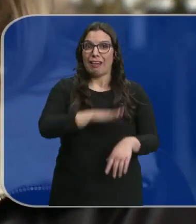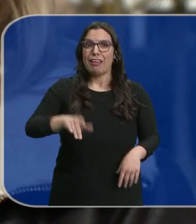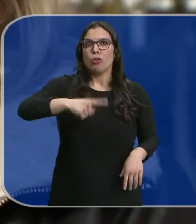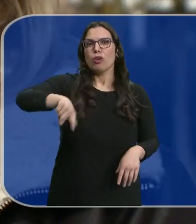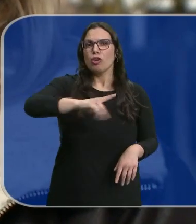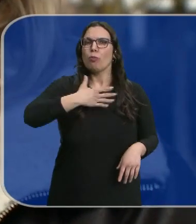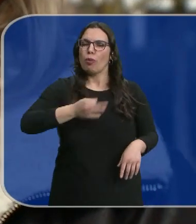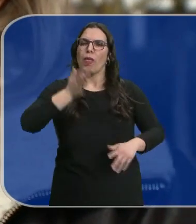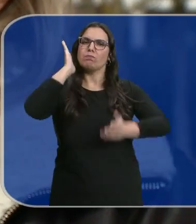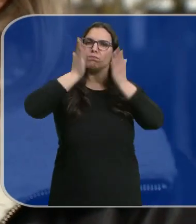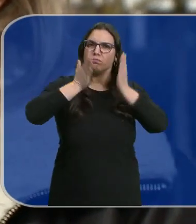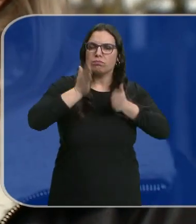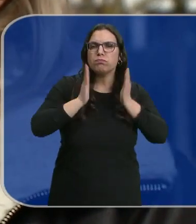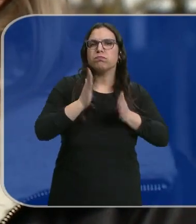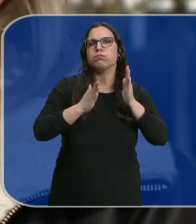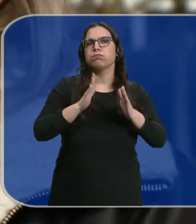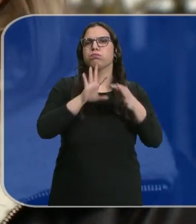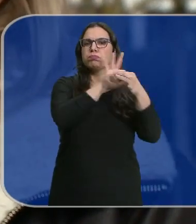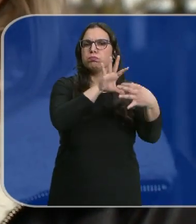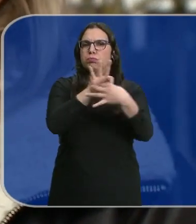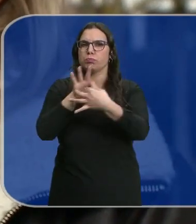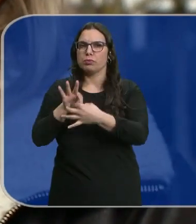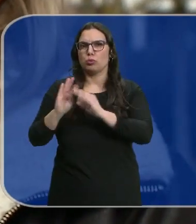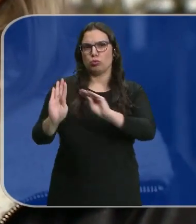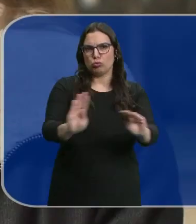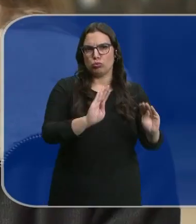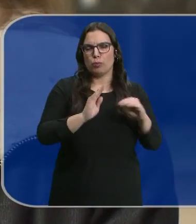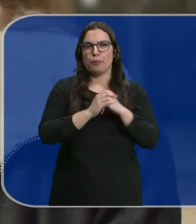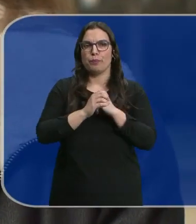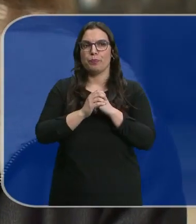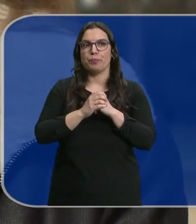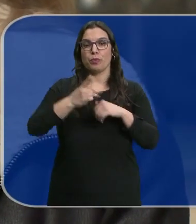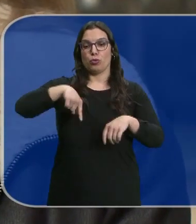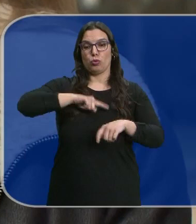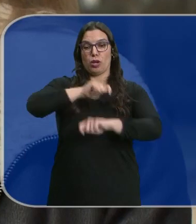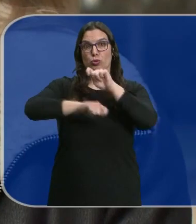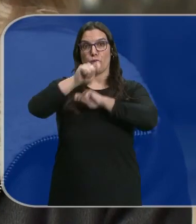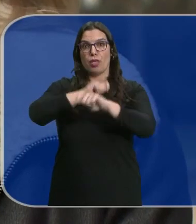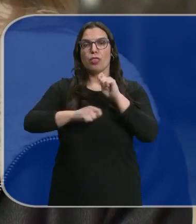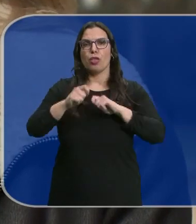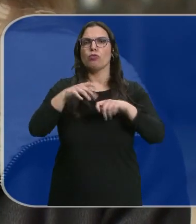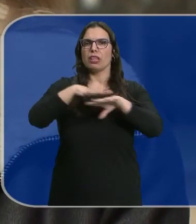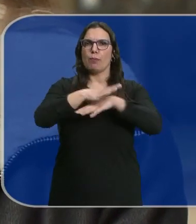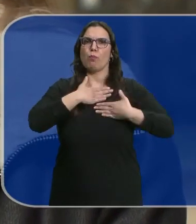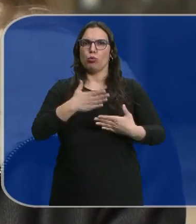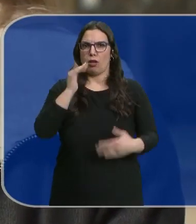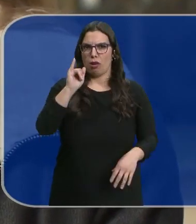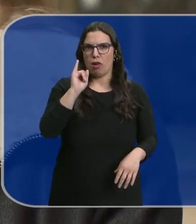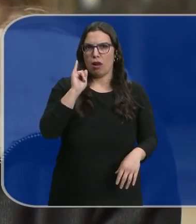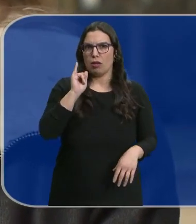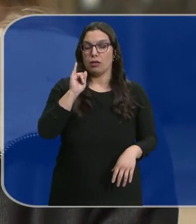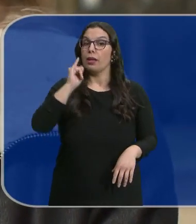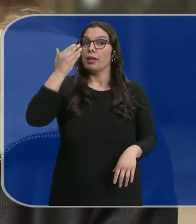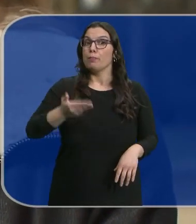menores puedan recibir los tratamientos que necesitan. Pifano cuenta con una red de voluntarios